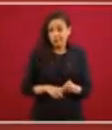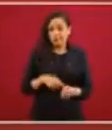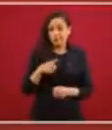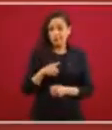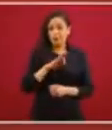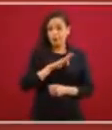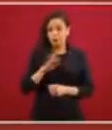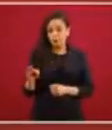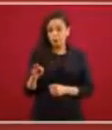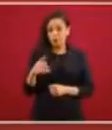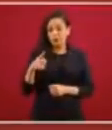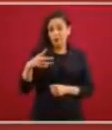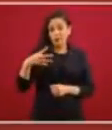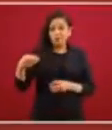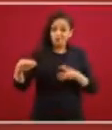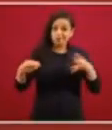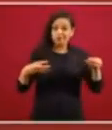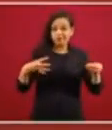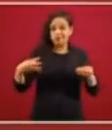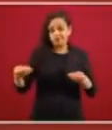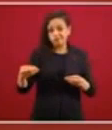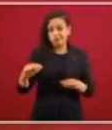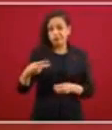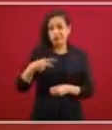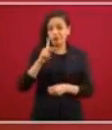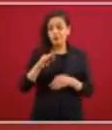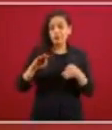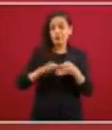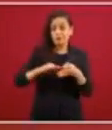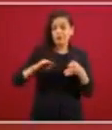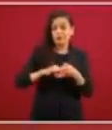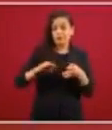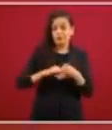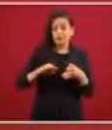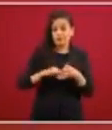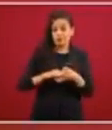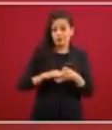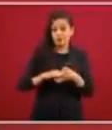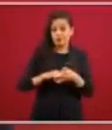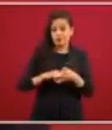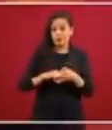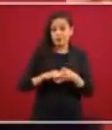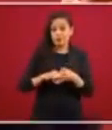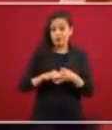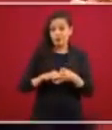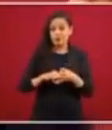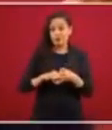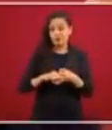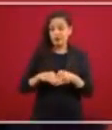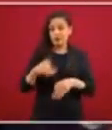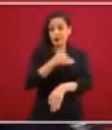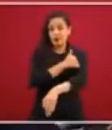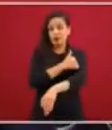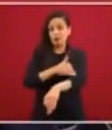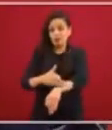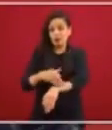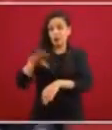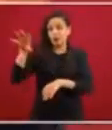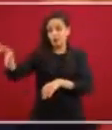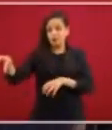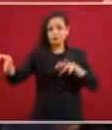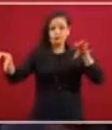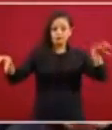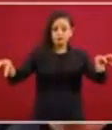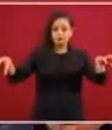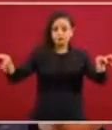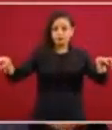contagio. Dependiendo qué tan frecuente es la interacción entre las 2 familias que en su momento vivieran separadas